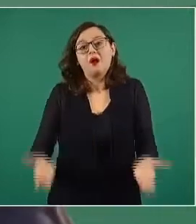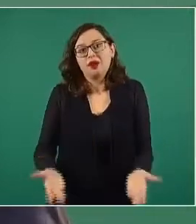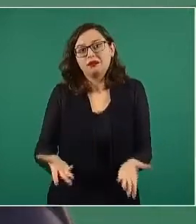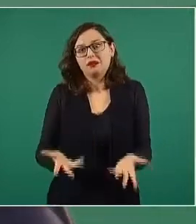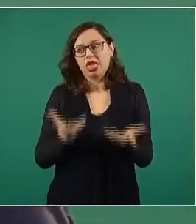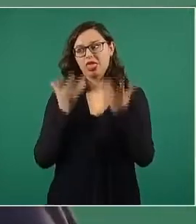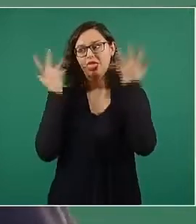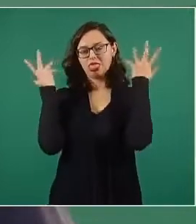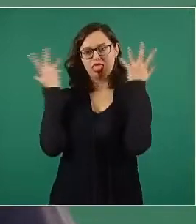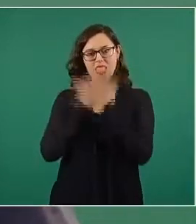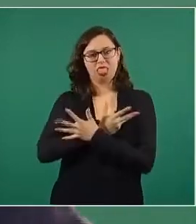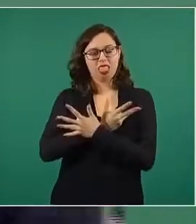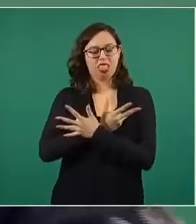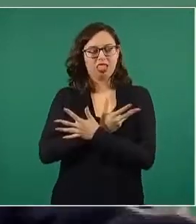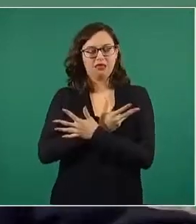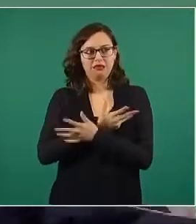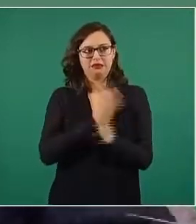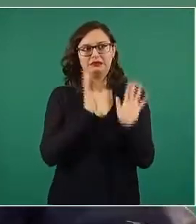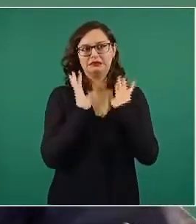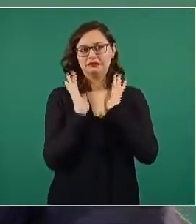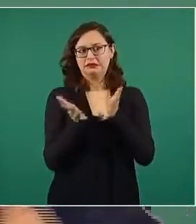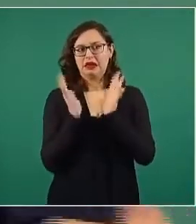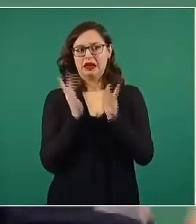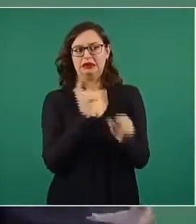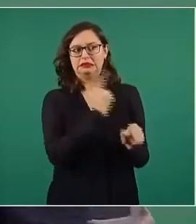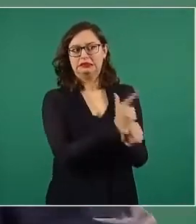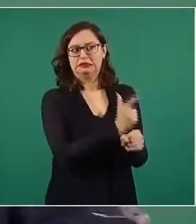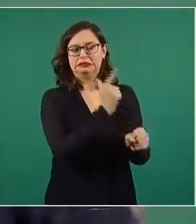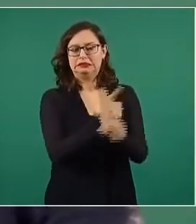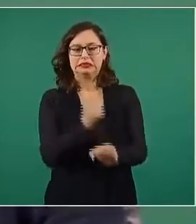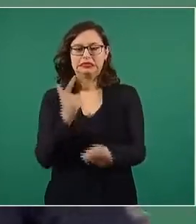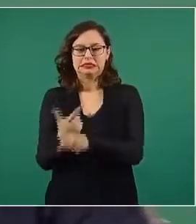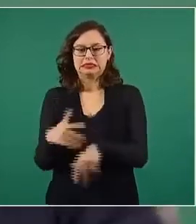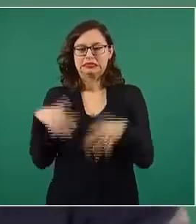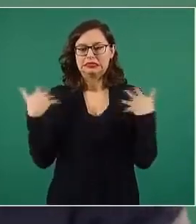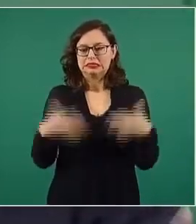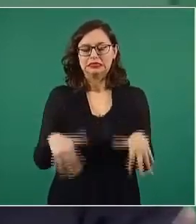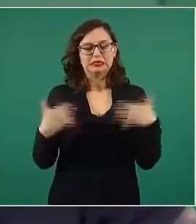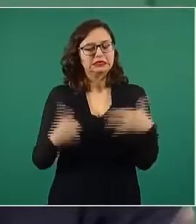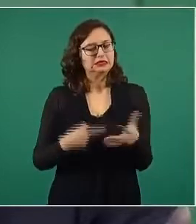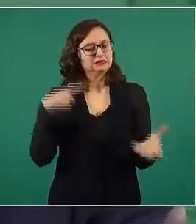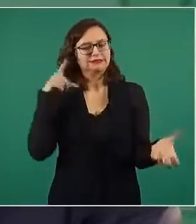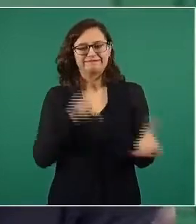pues se sabe, porque pues esto era una práctica perversa